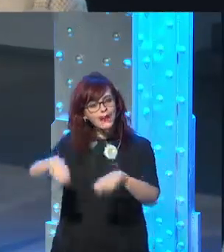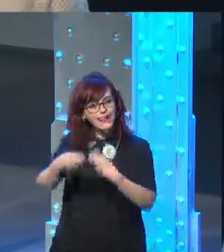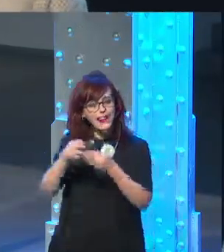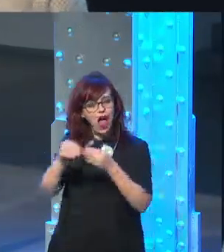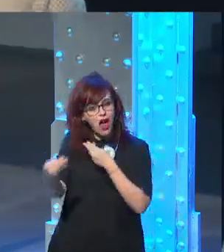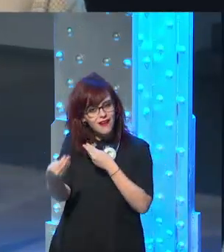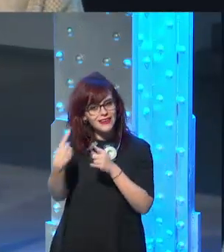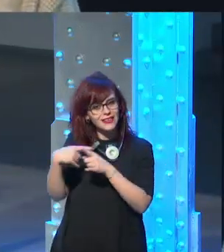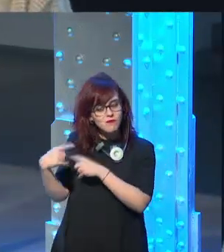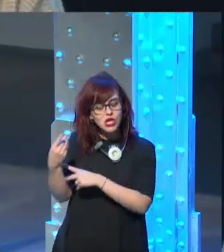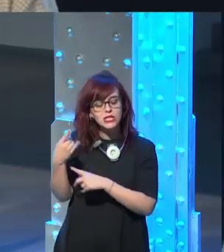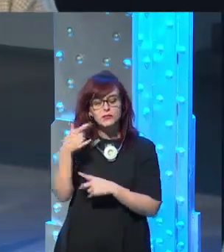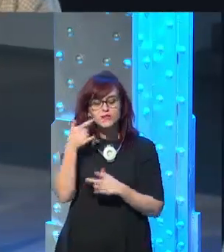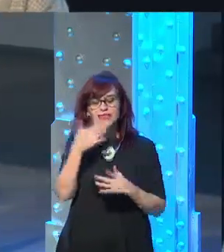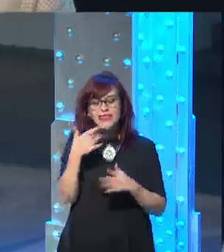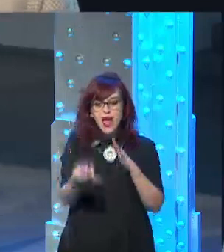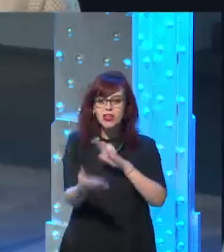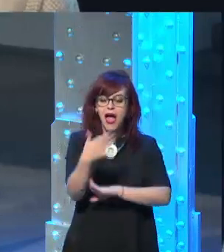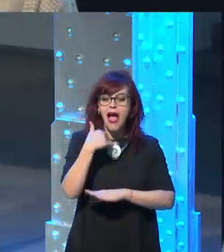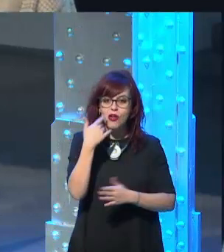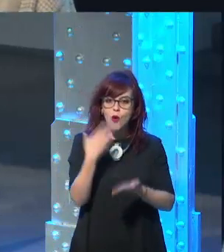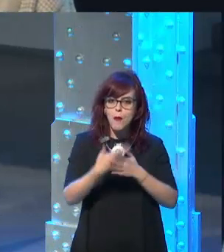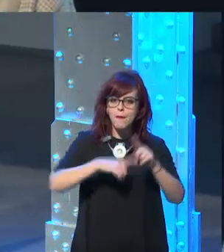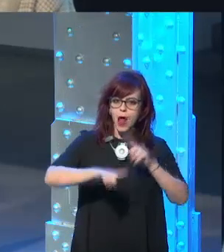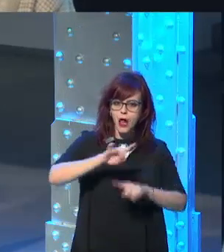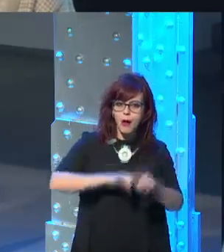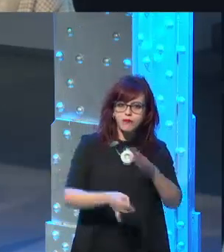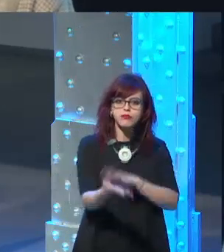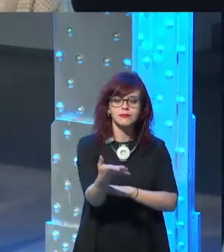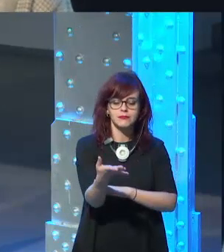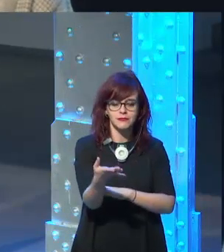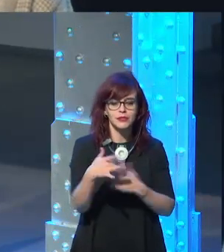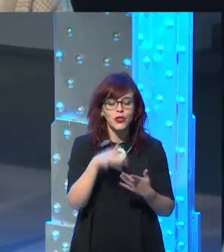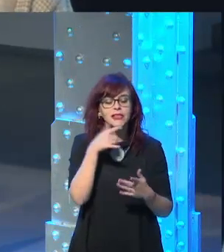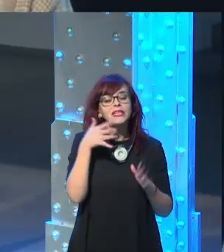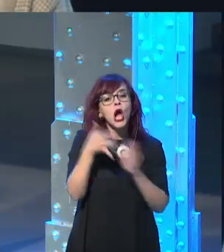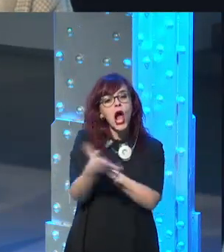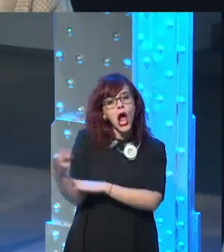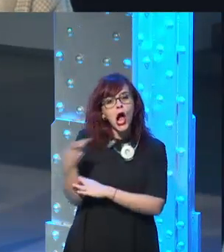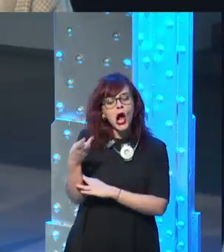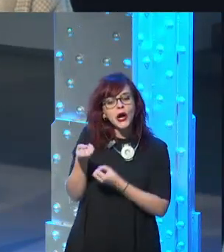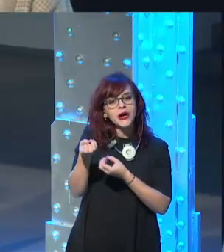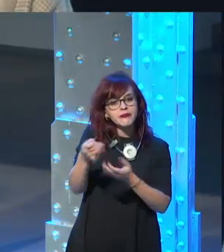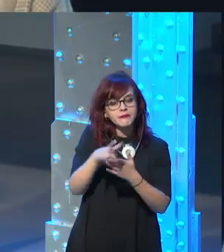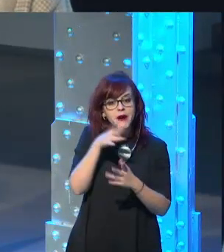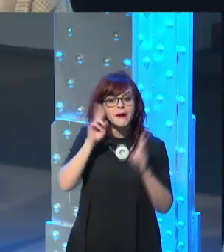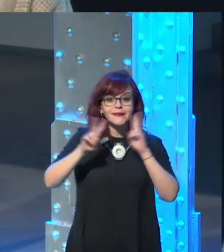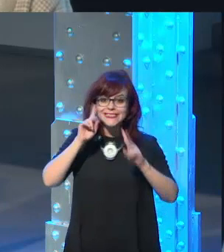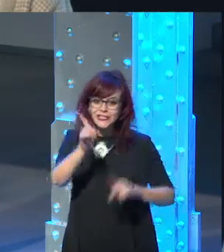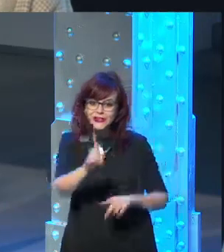y producir algo que reflejara este problema. ¿En qué consiste la obra, para quien no la haya